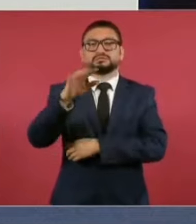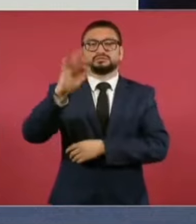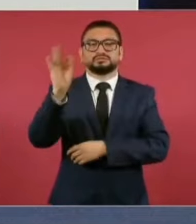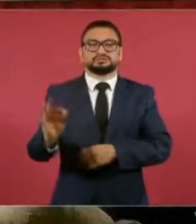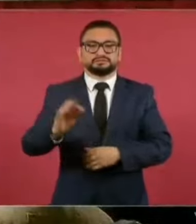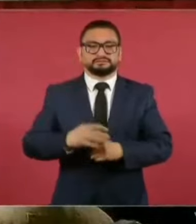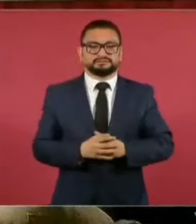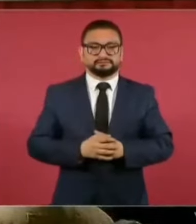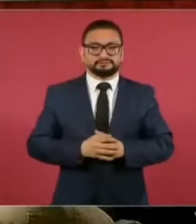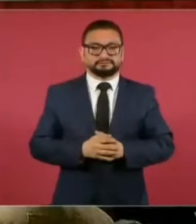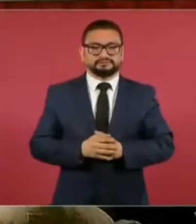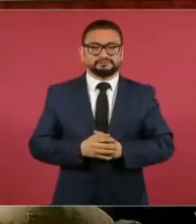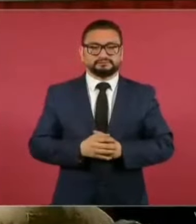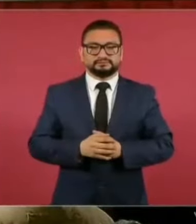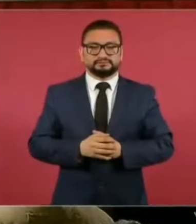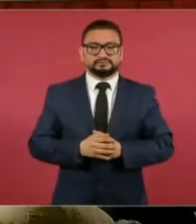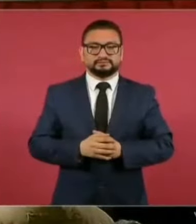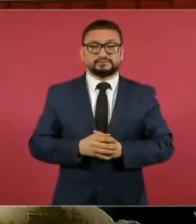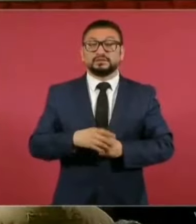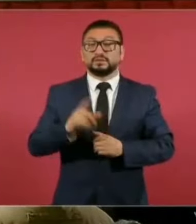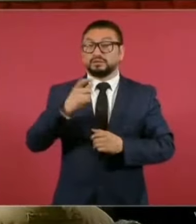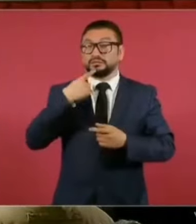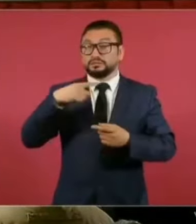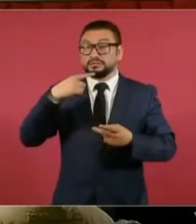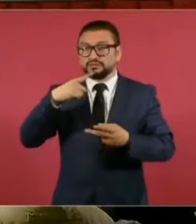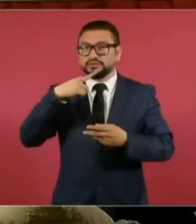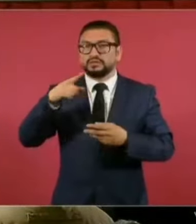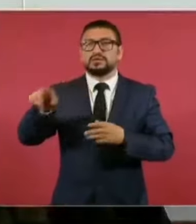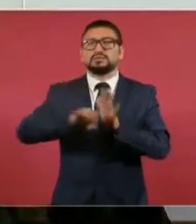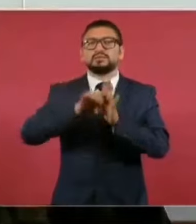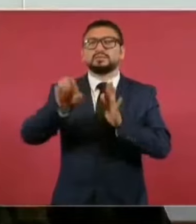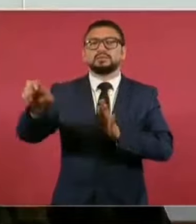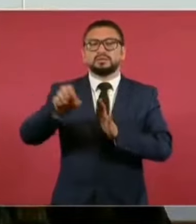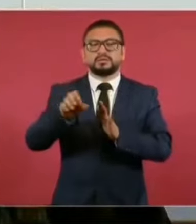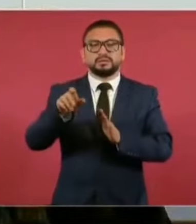0.7% del total de quejas. Suspensiones,